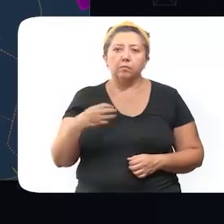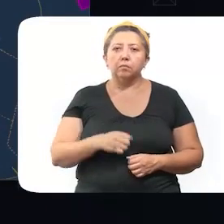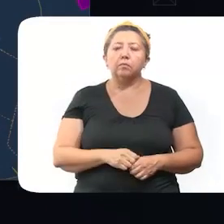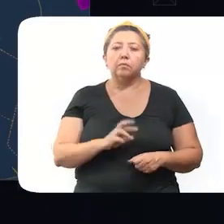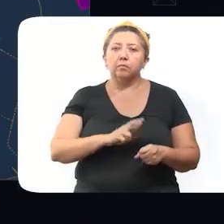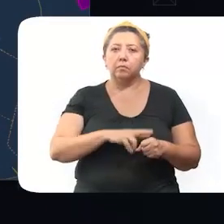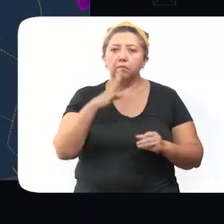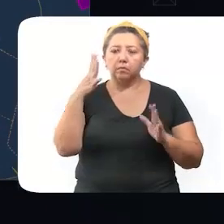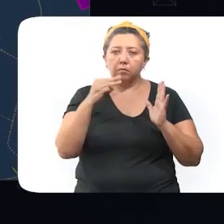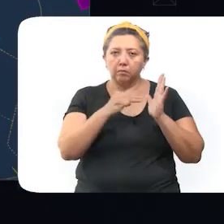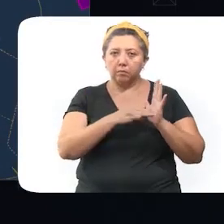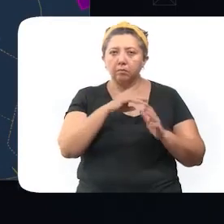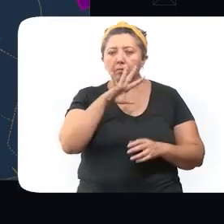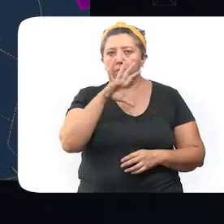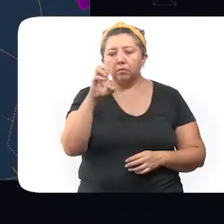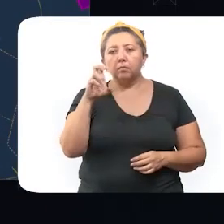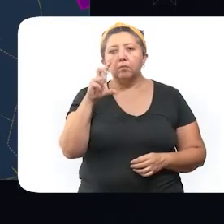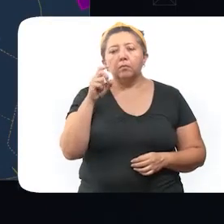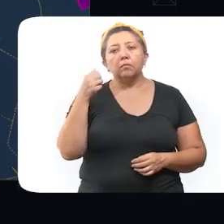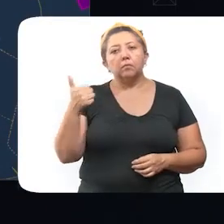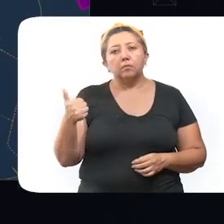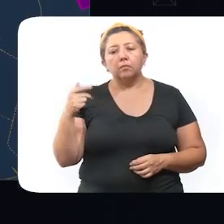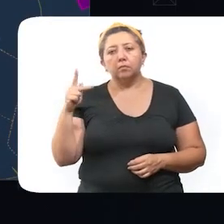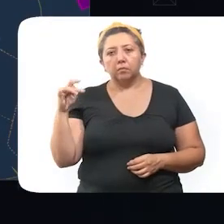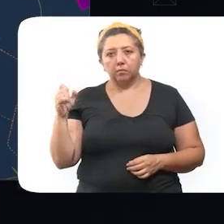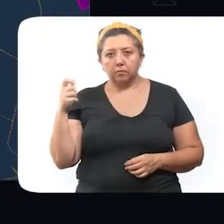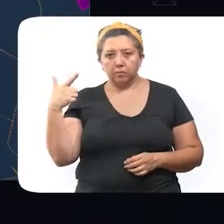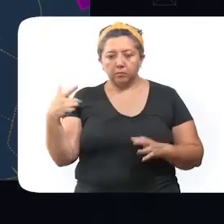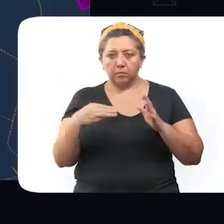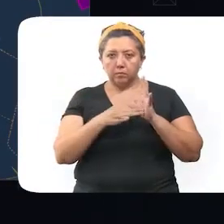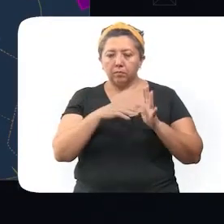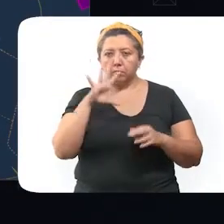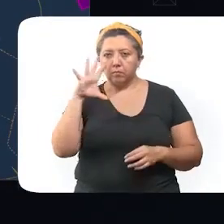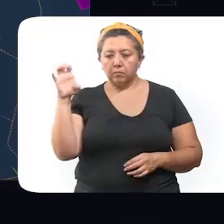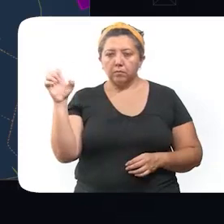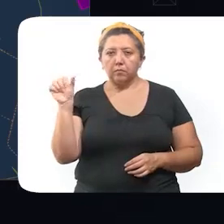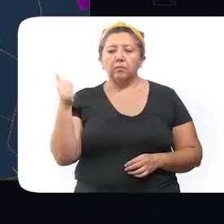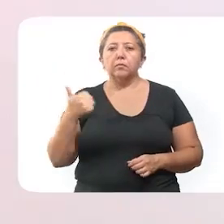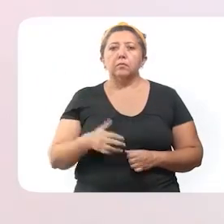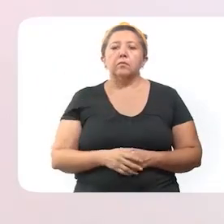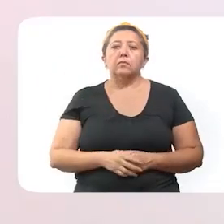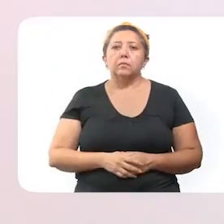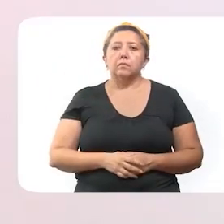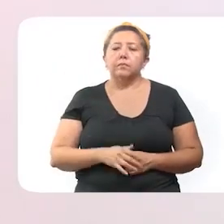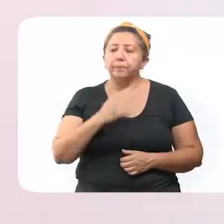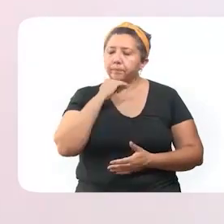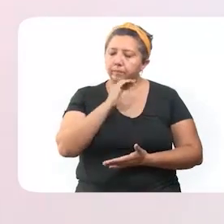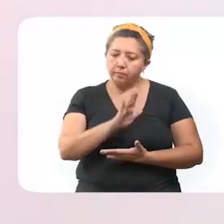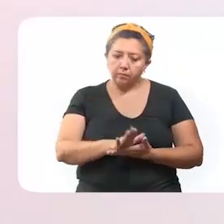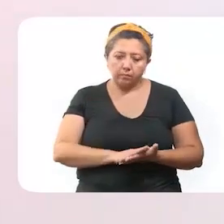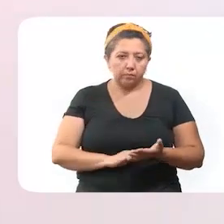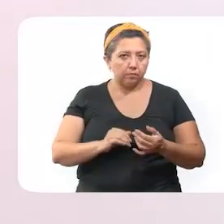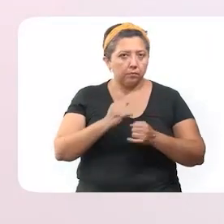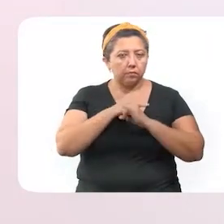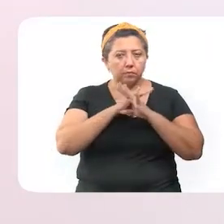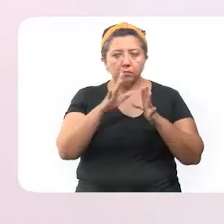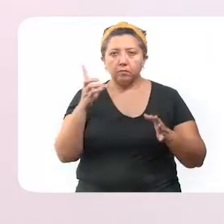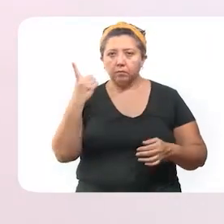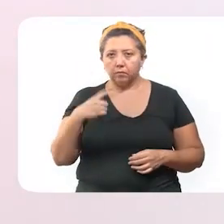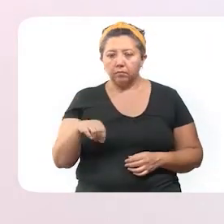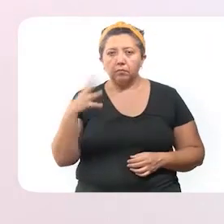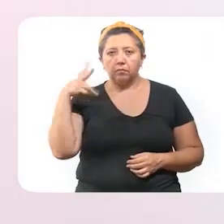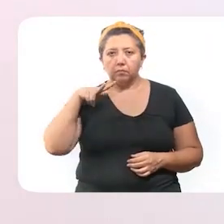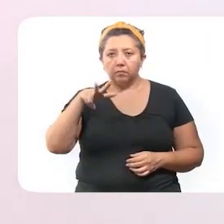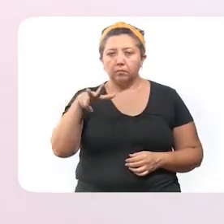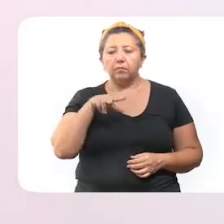la zona sur 4.536 y en la zona poniente 7.511. Lamentablemente en este parte médico informamos